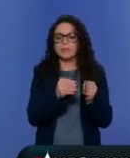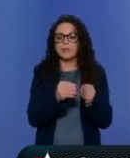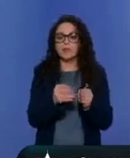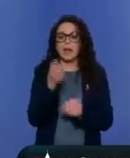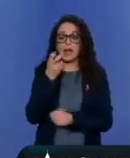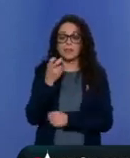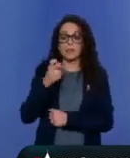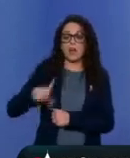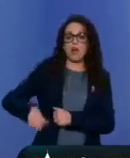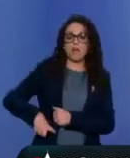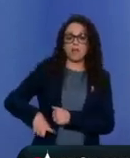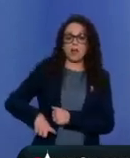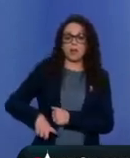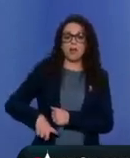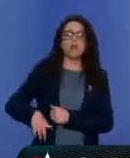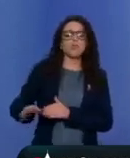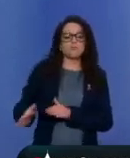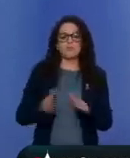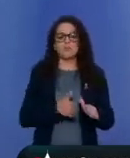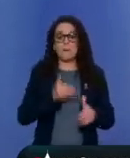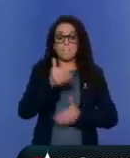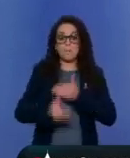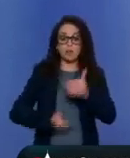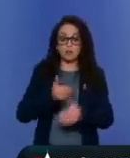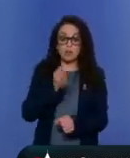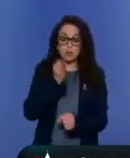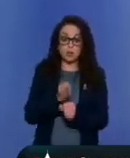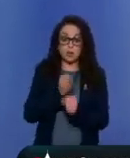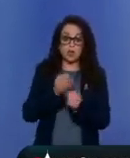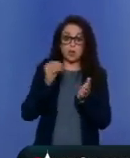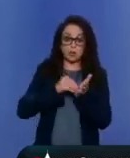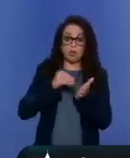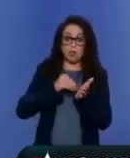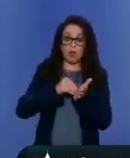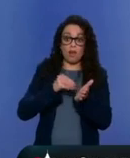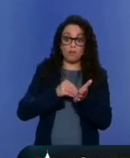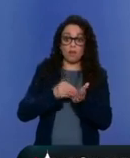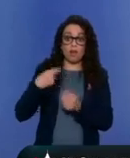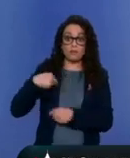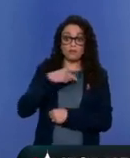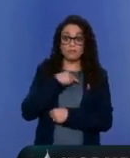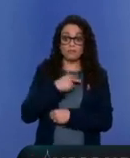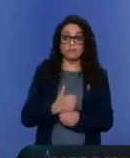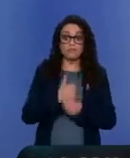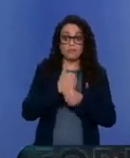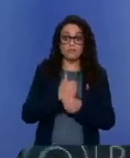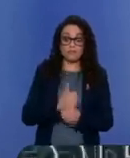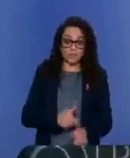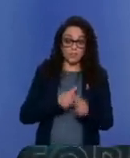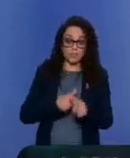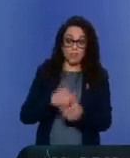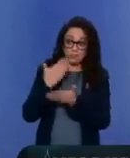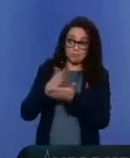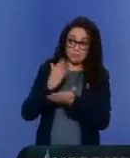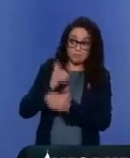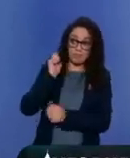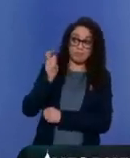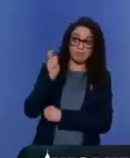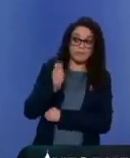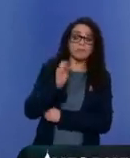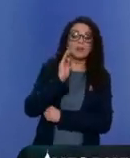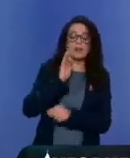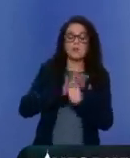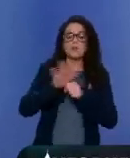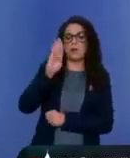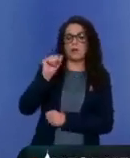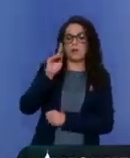gobiernos, o más bien de un proceso que actualmente todavía sigue vigente, lo seguimos padeciendo, lo seguimos pagando, el FOBAPROA. Manuel, muy